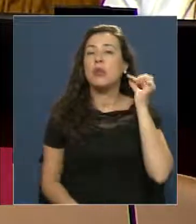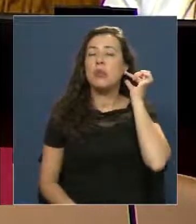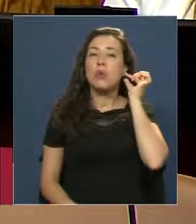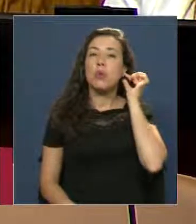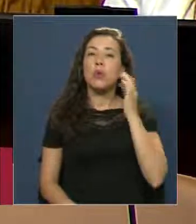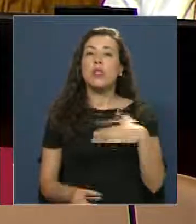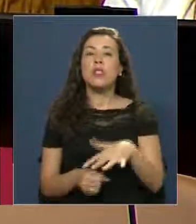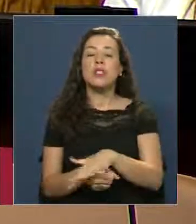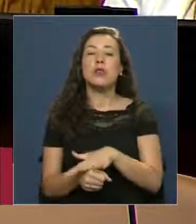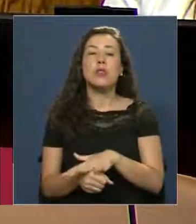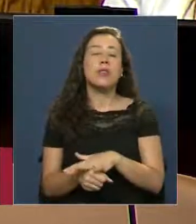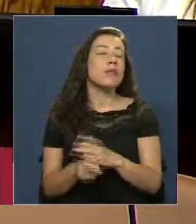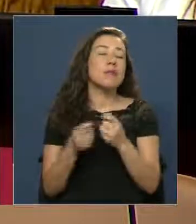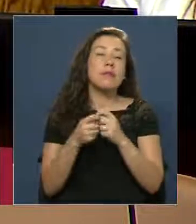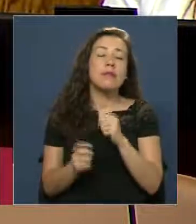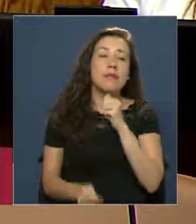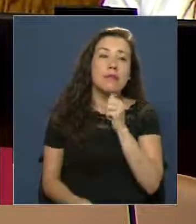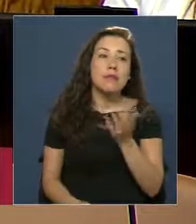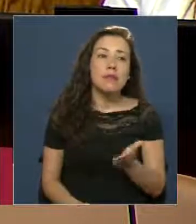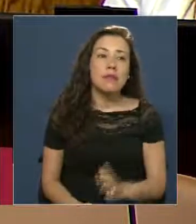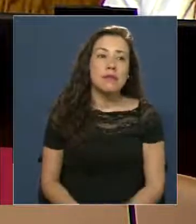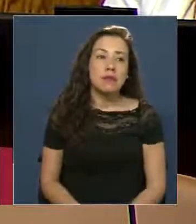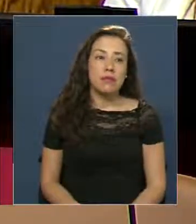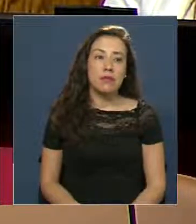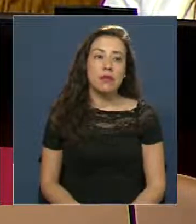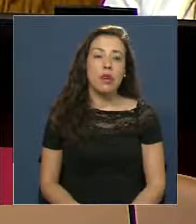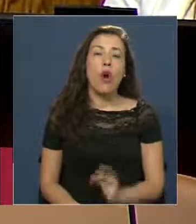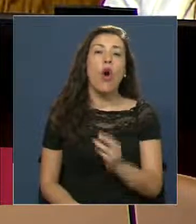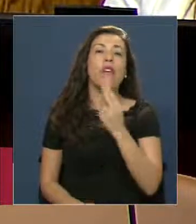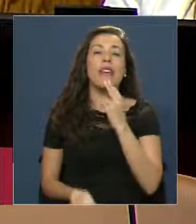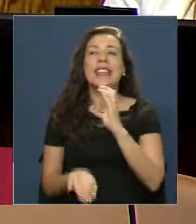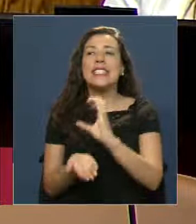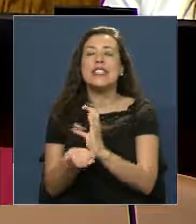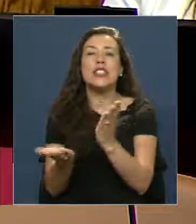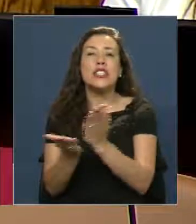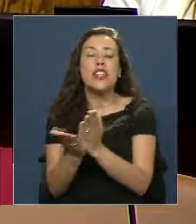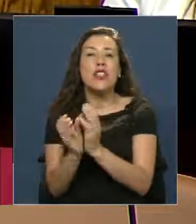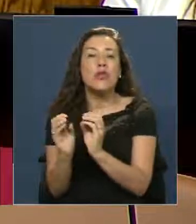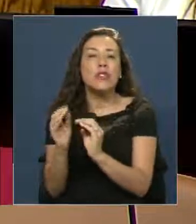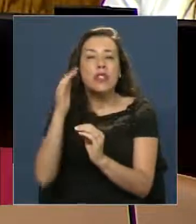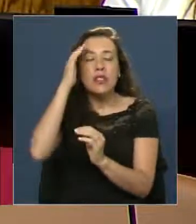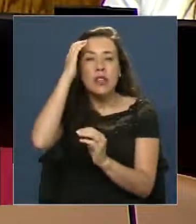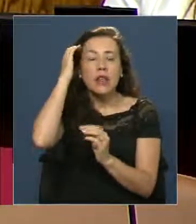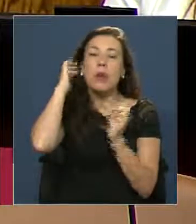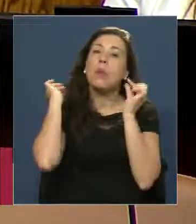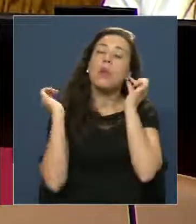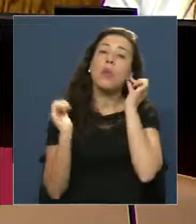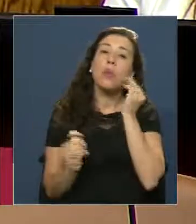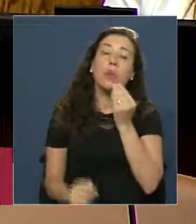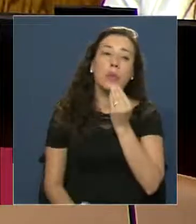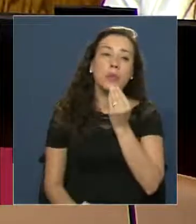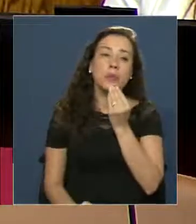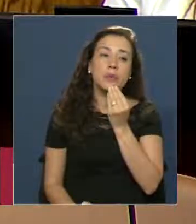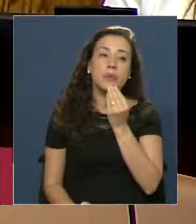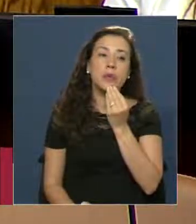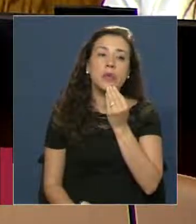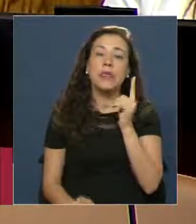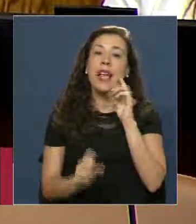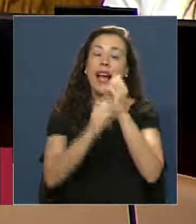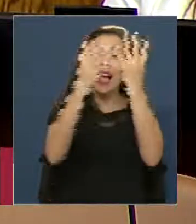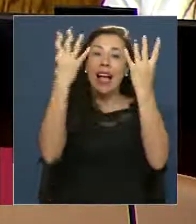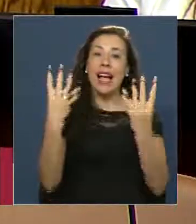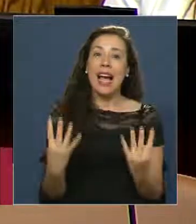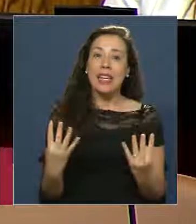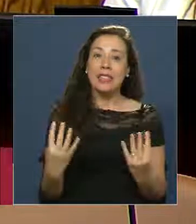en situación de vulnerabilidad, por ejemplo, en algún centro educacional, y sobre todo las mujeres que hoy día están en las cárceles.